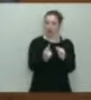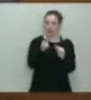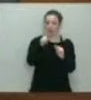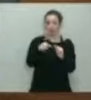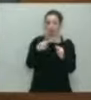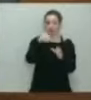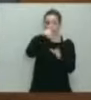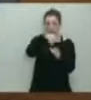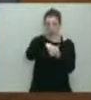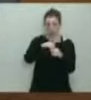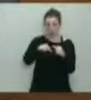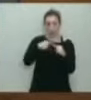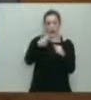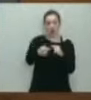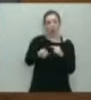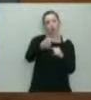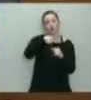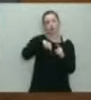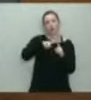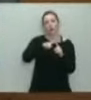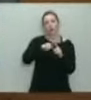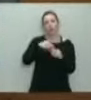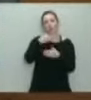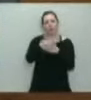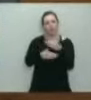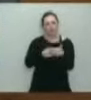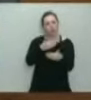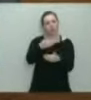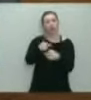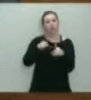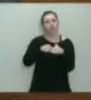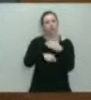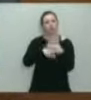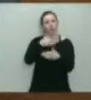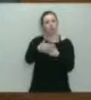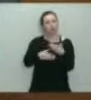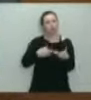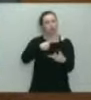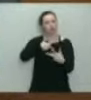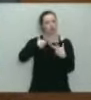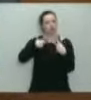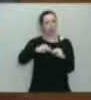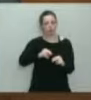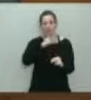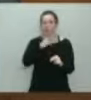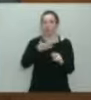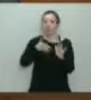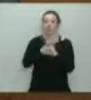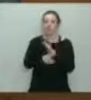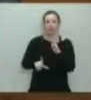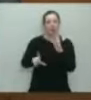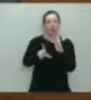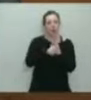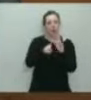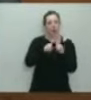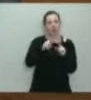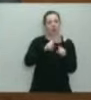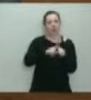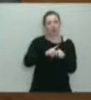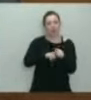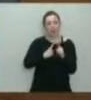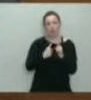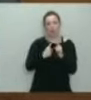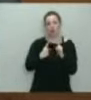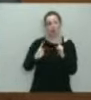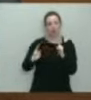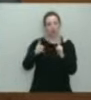votación, cerramos un largo proceso de tramitación. Esta ha sido una ley que ha consumido bastante tiempo y bastante trabajo y esfuerzos de todos los